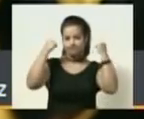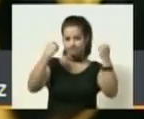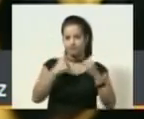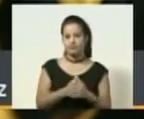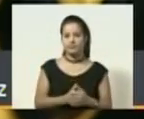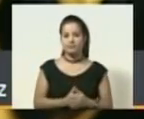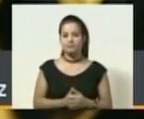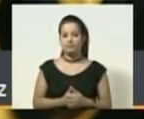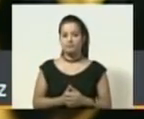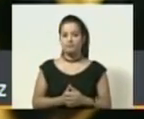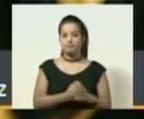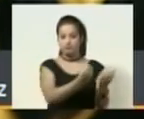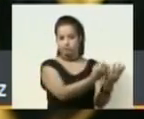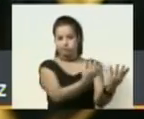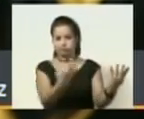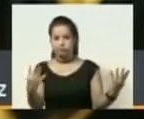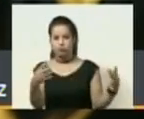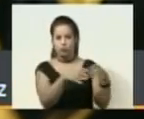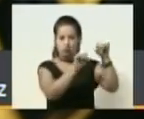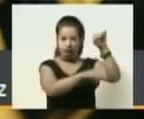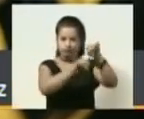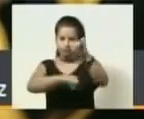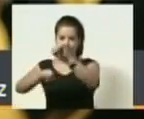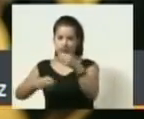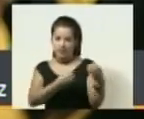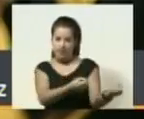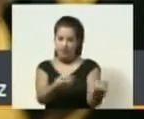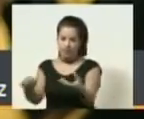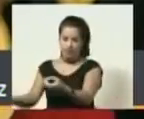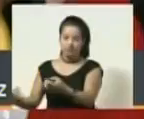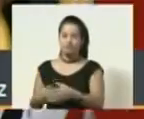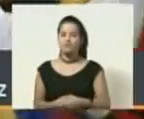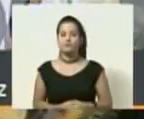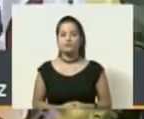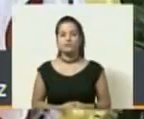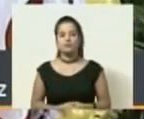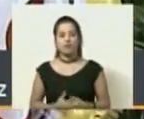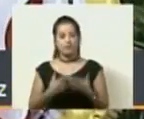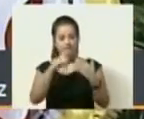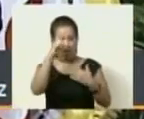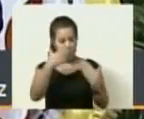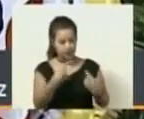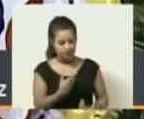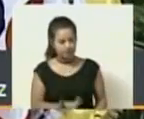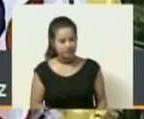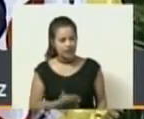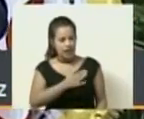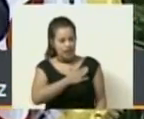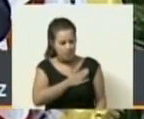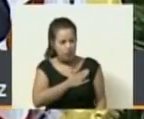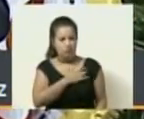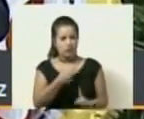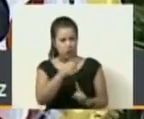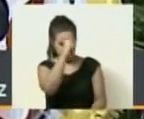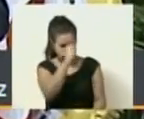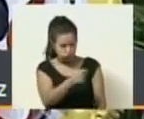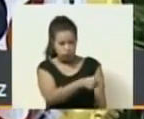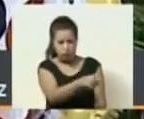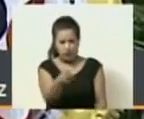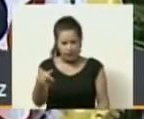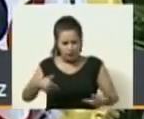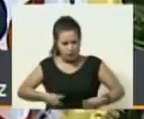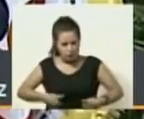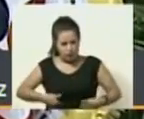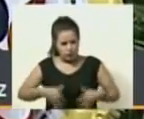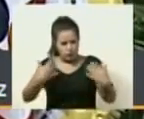Con gran amor y un gran reconocimiento por el esfuerzo que han hecho ustedes,